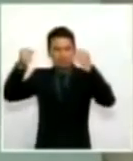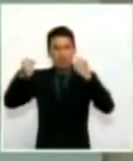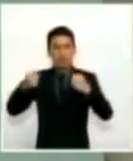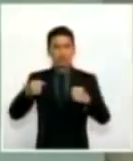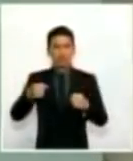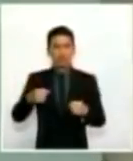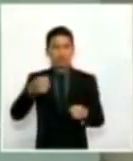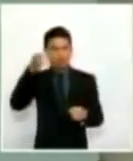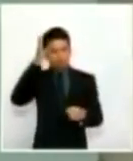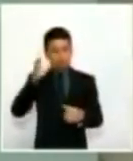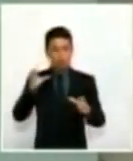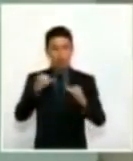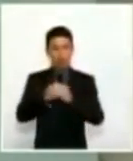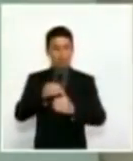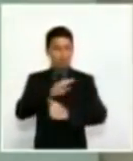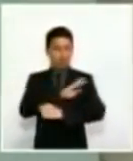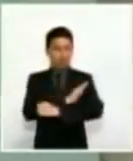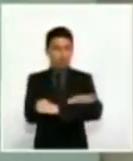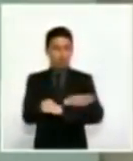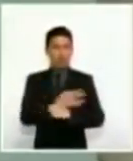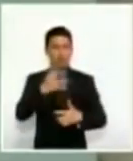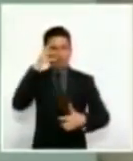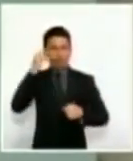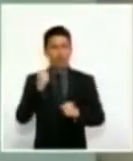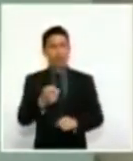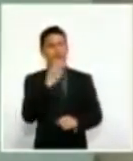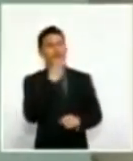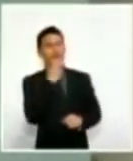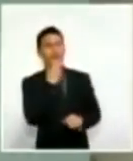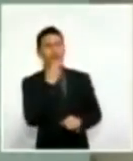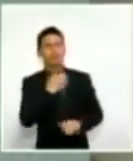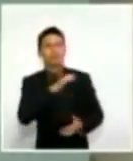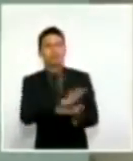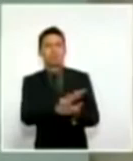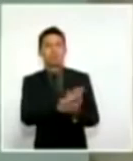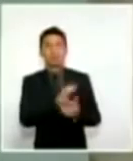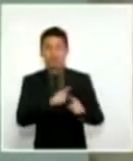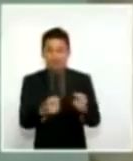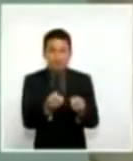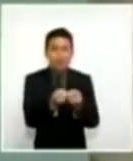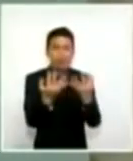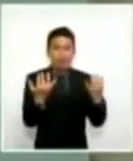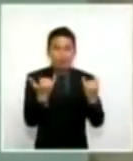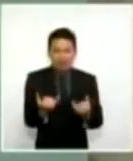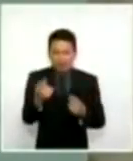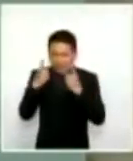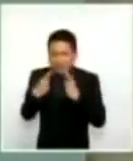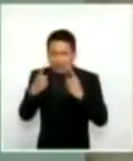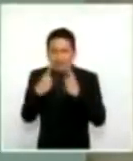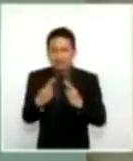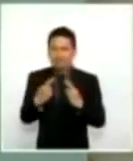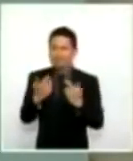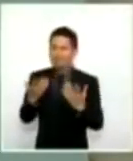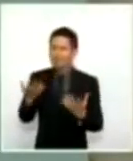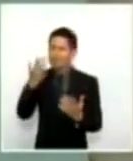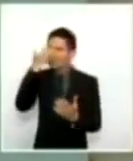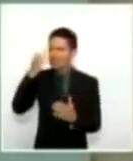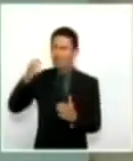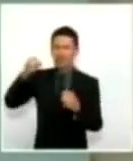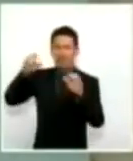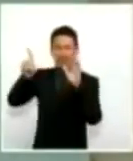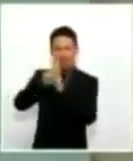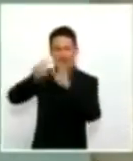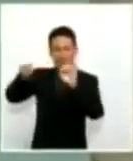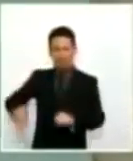muchos miembros de las fuerzas militares, pero miles de víctimas y cientos de víctimas hoy están llorando por lo que se acaba de aprobar.